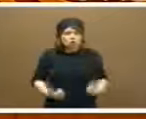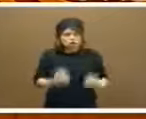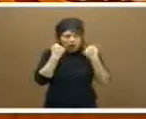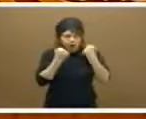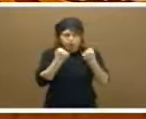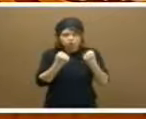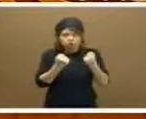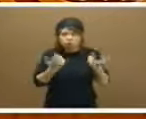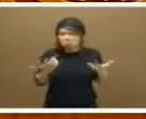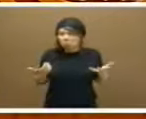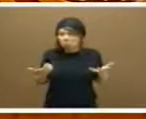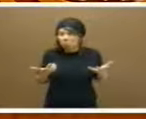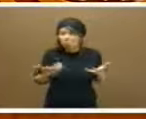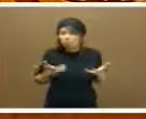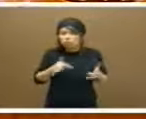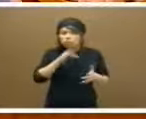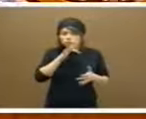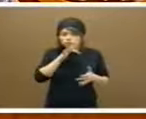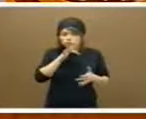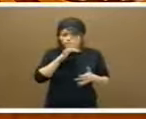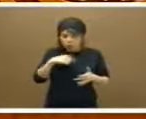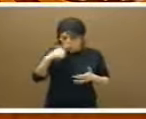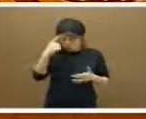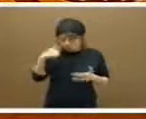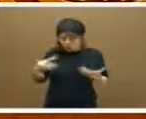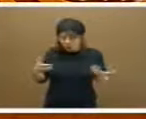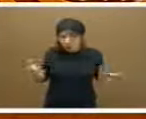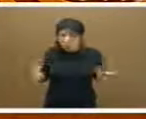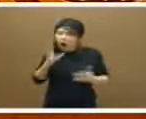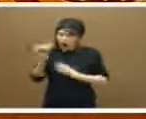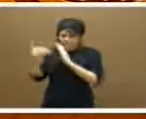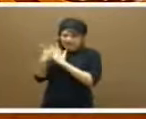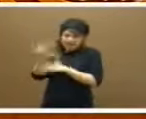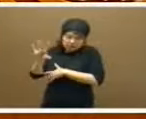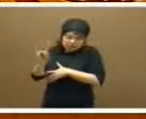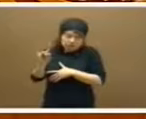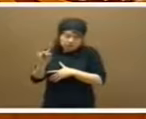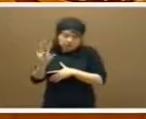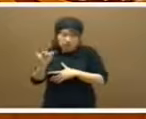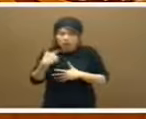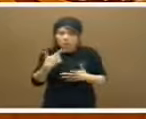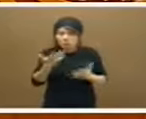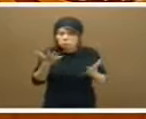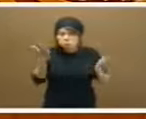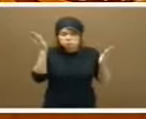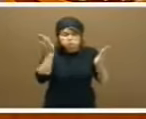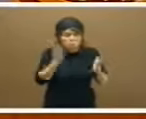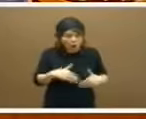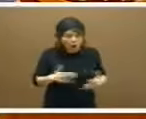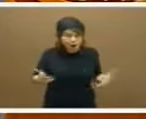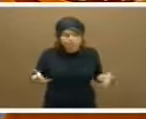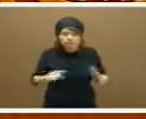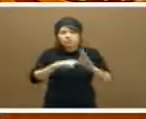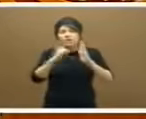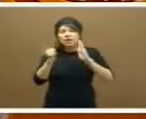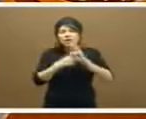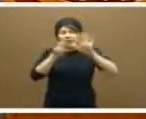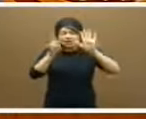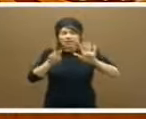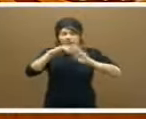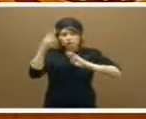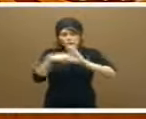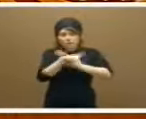todavía, que sepamos, ahora seguramente las explicaciones nos dirán que sí, no existen. La ley 7